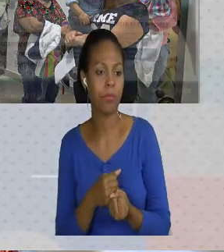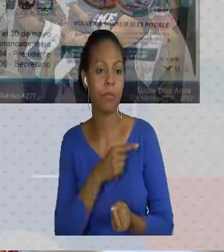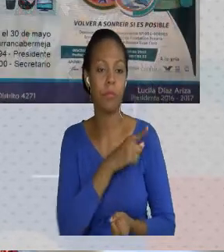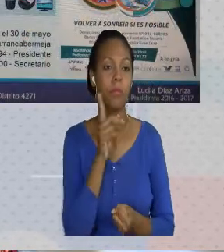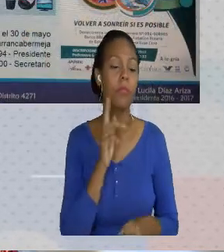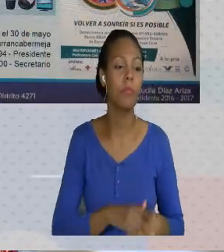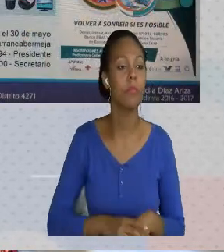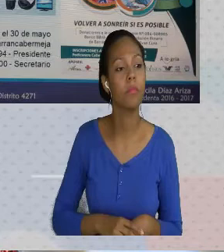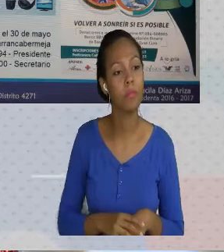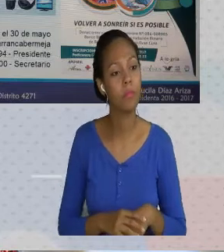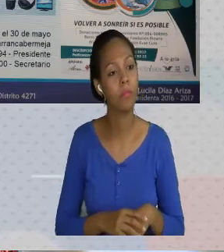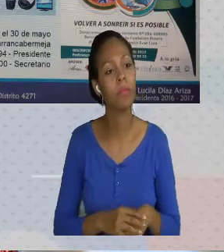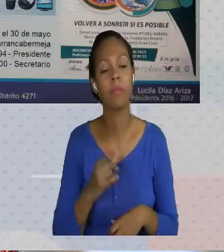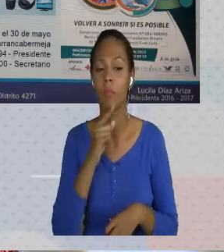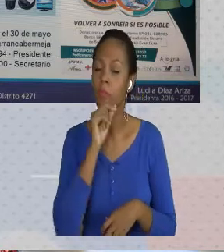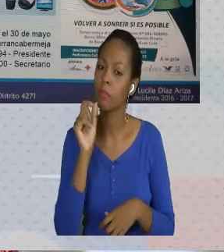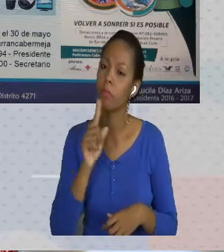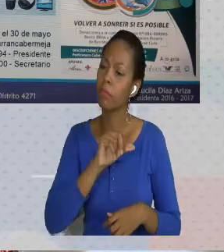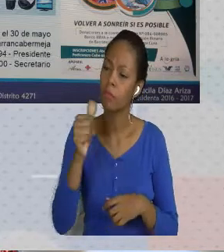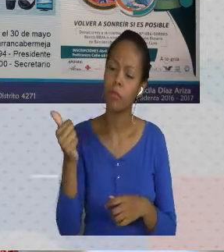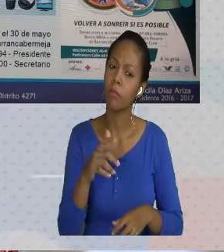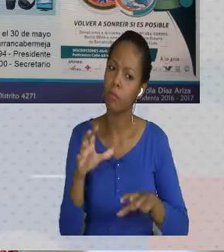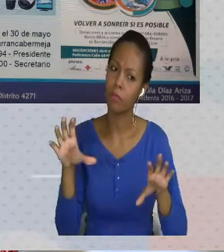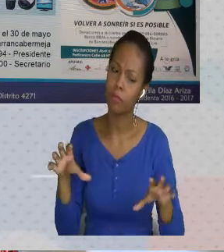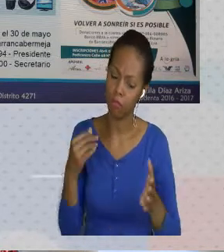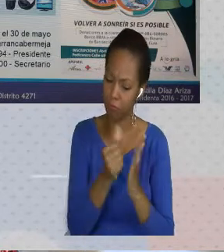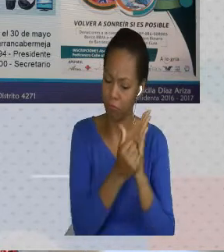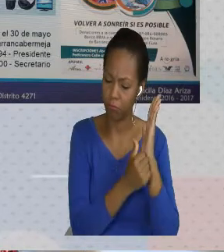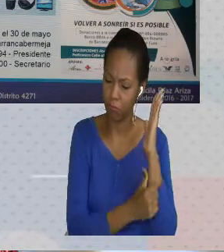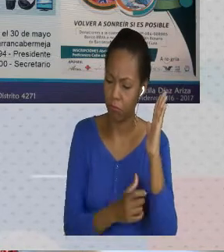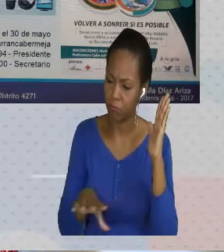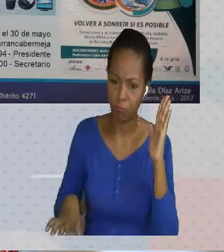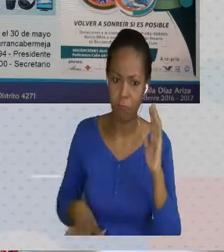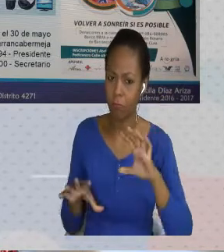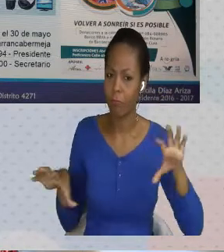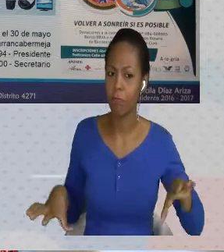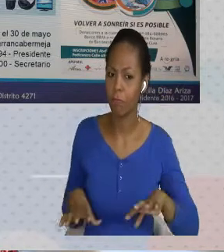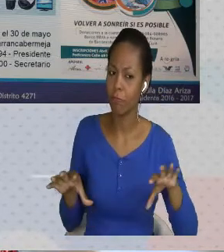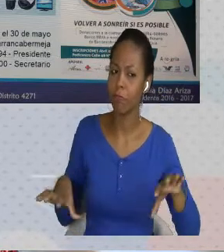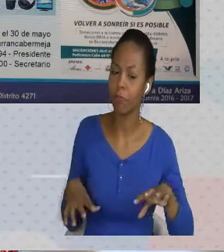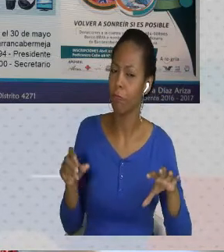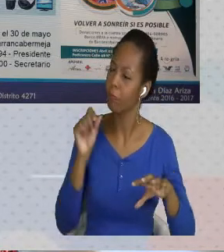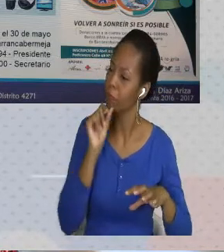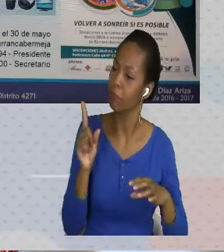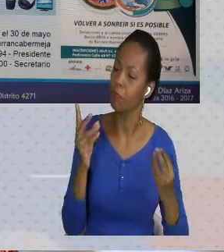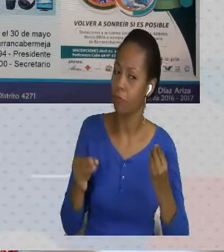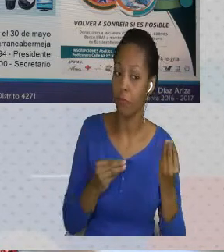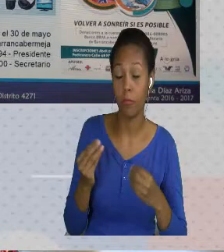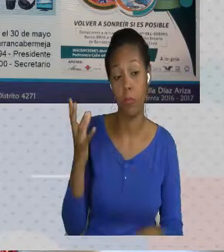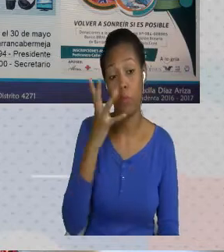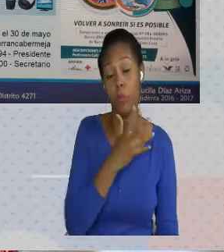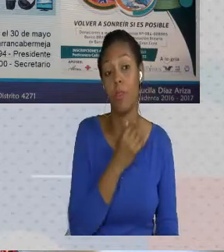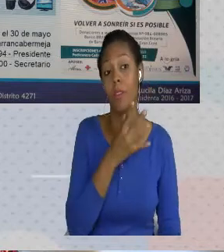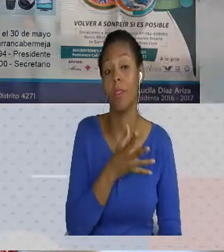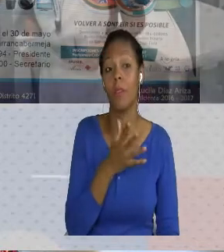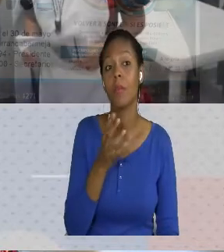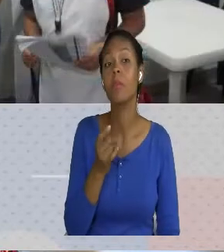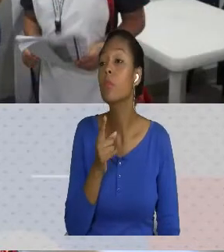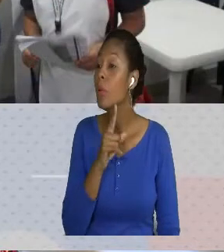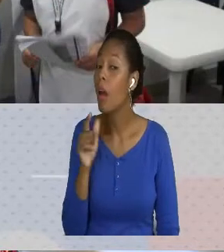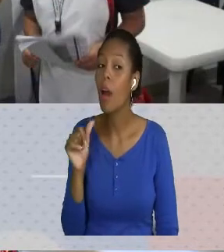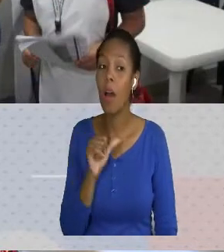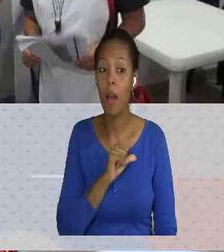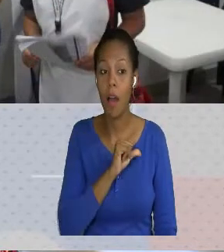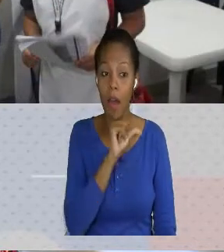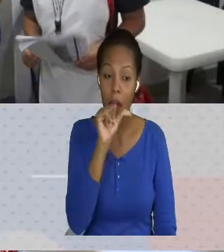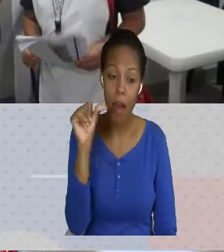además de este tipo de programas, ¿qué otros programas manejan ustedes para la comunidad? Además que es algo pues muy bonito, ¿no? Porque no todos, de pronto, no todas las mamitas